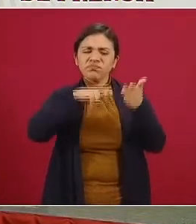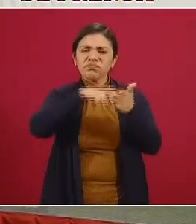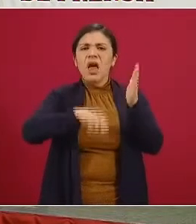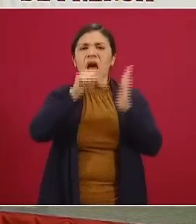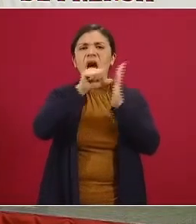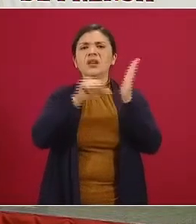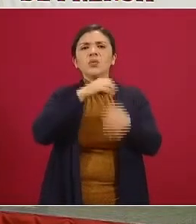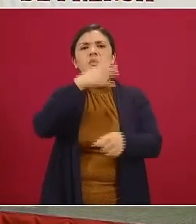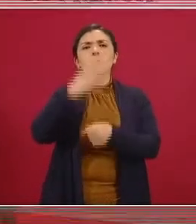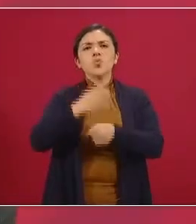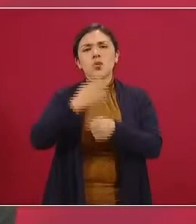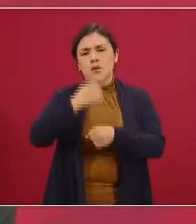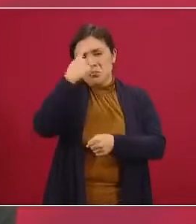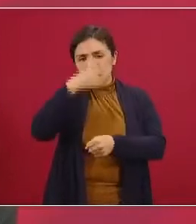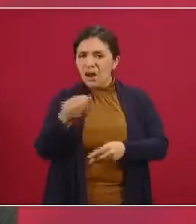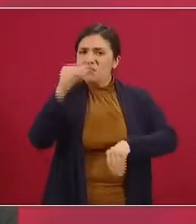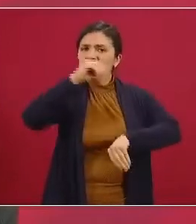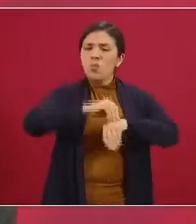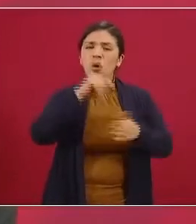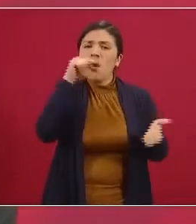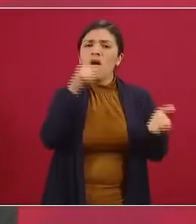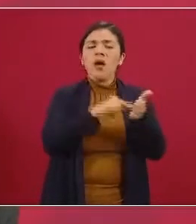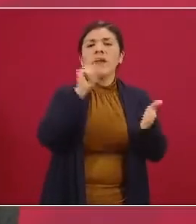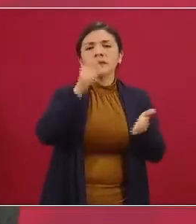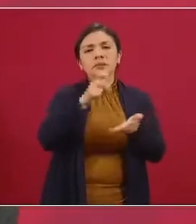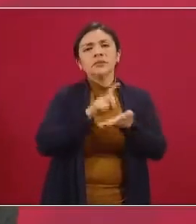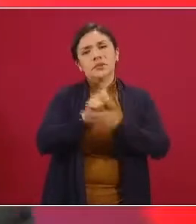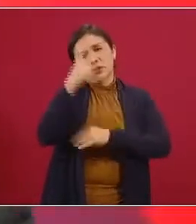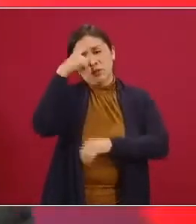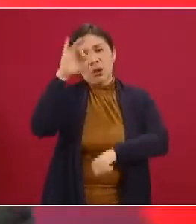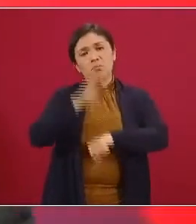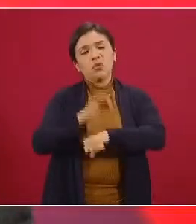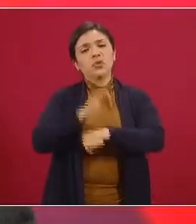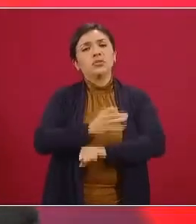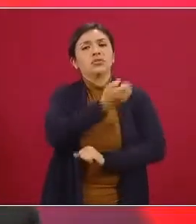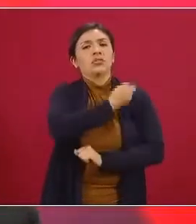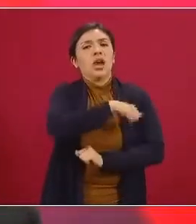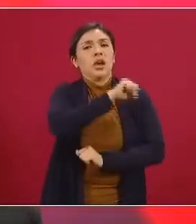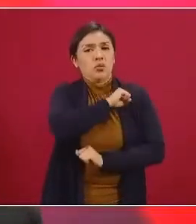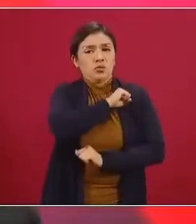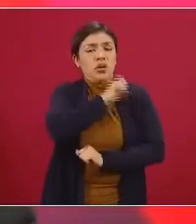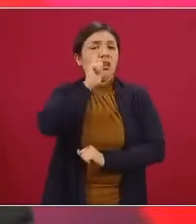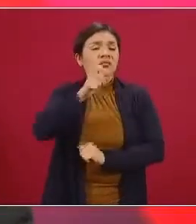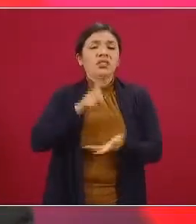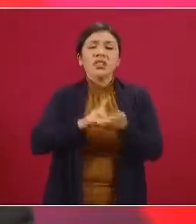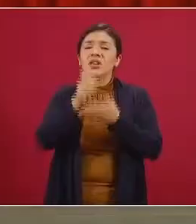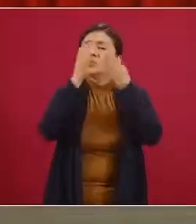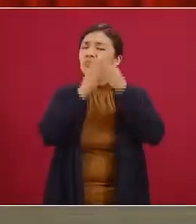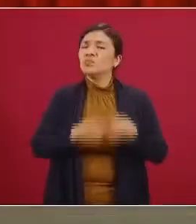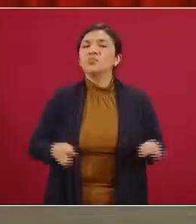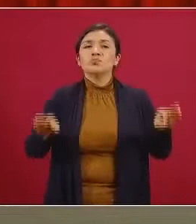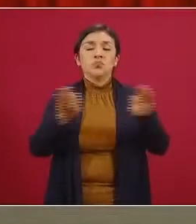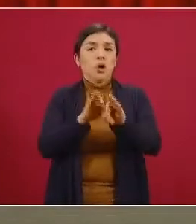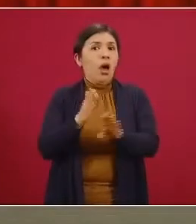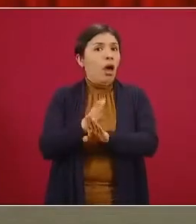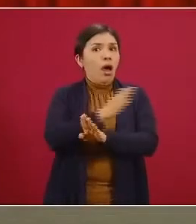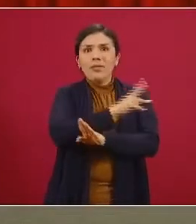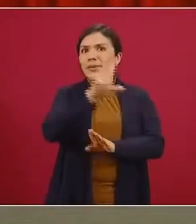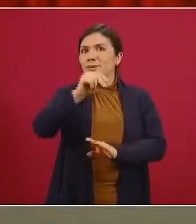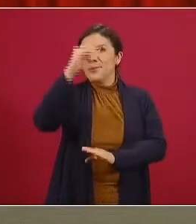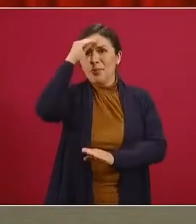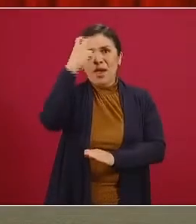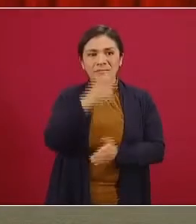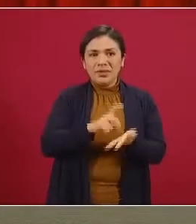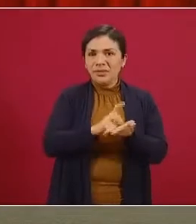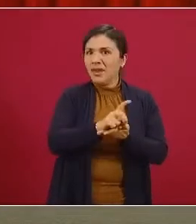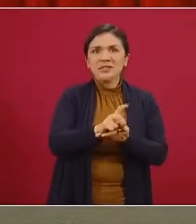artículo 4 para establecer el derecho a la protección de la salud como un derecho fundamental. Antes no se consagraba